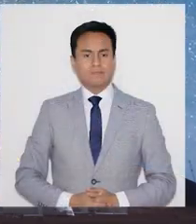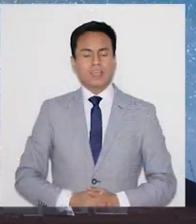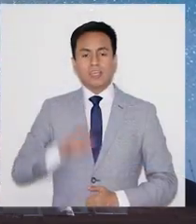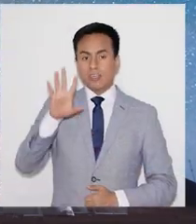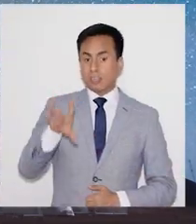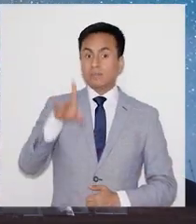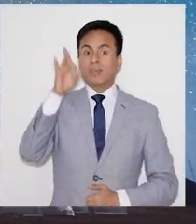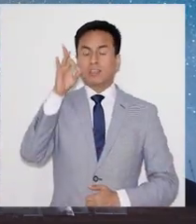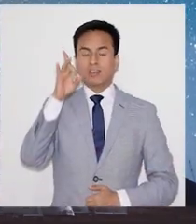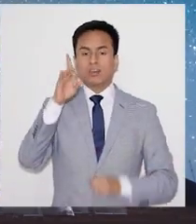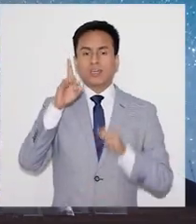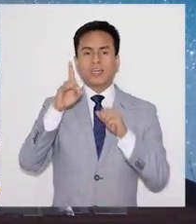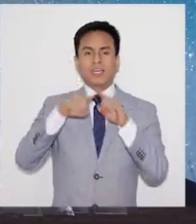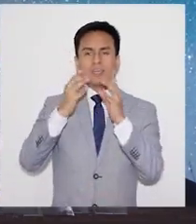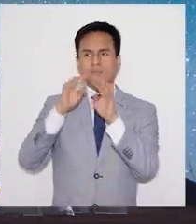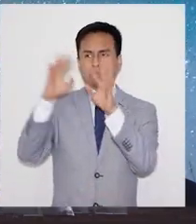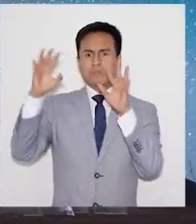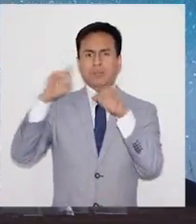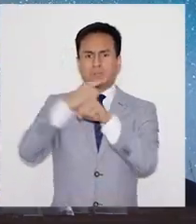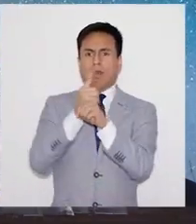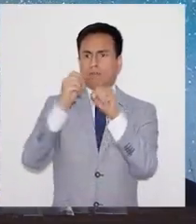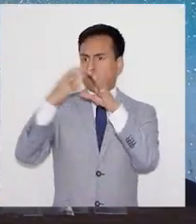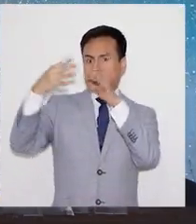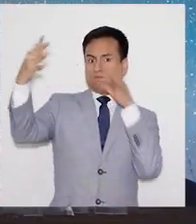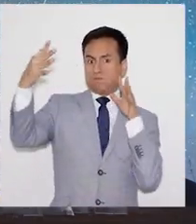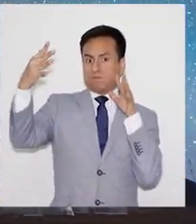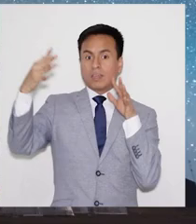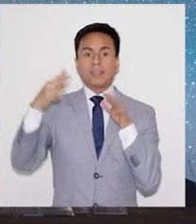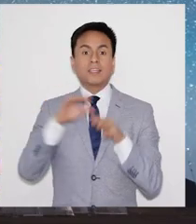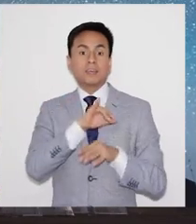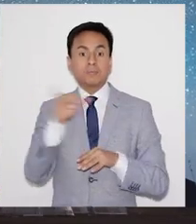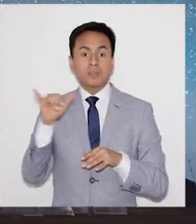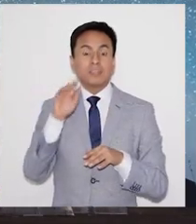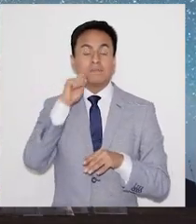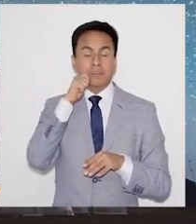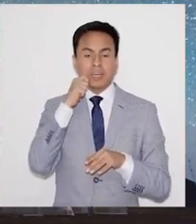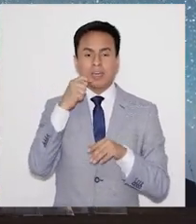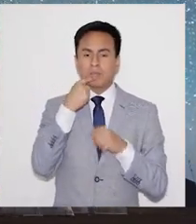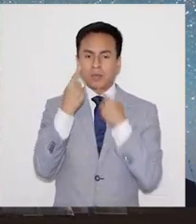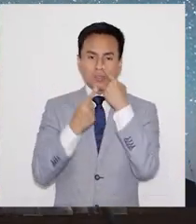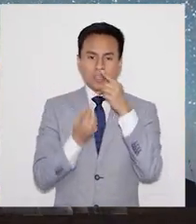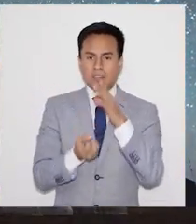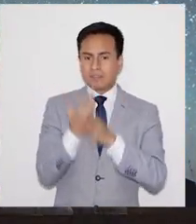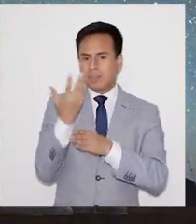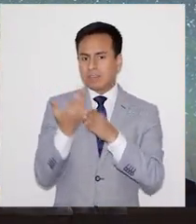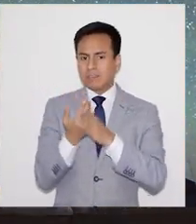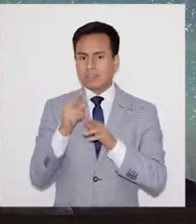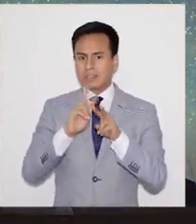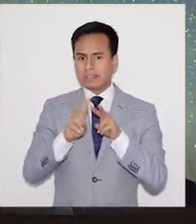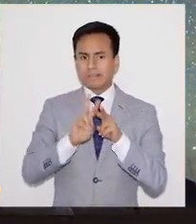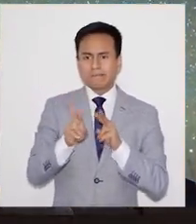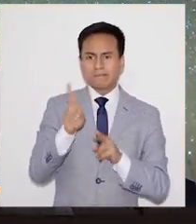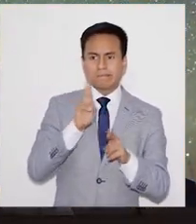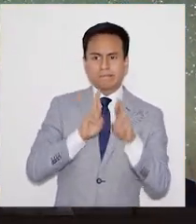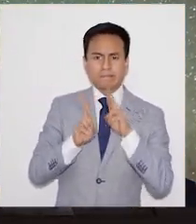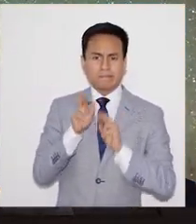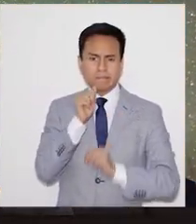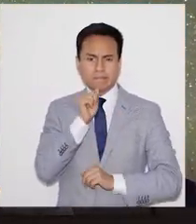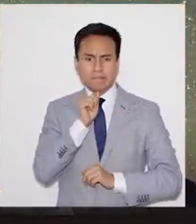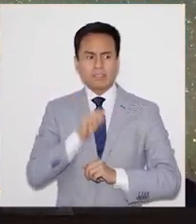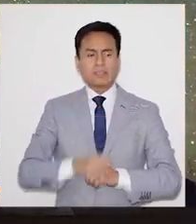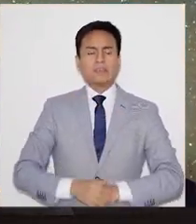El descubrimiento de la expansión acelerada del universo trajo consigo nuevas preguntas por resolver.